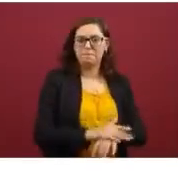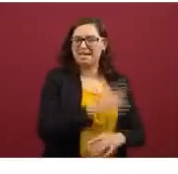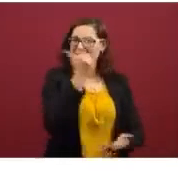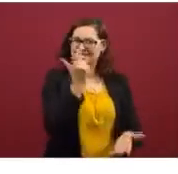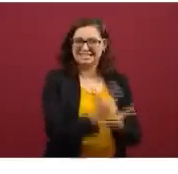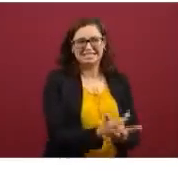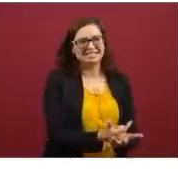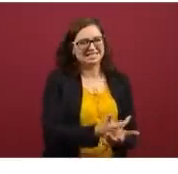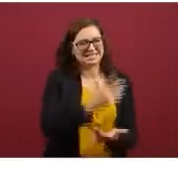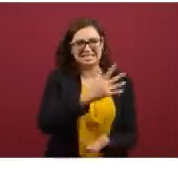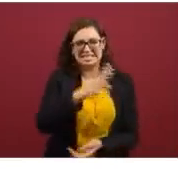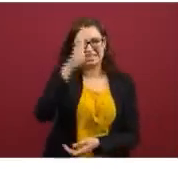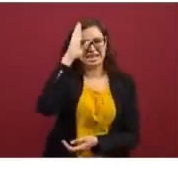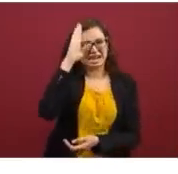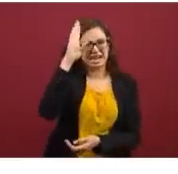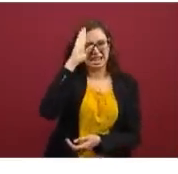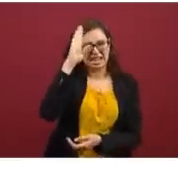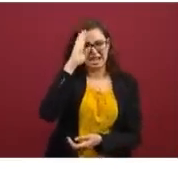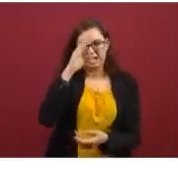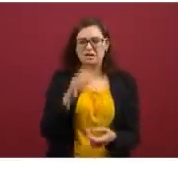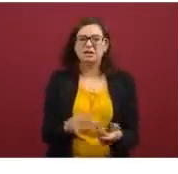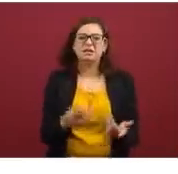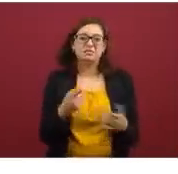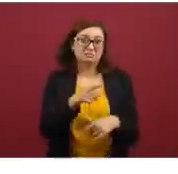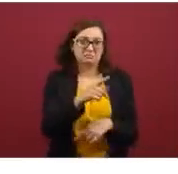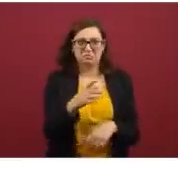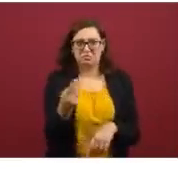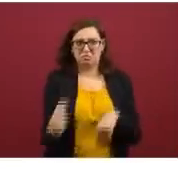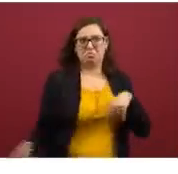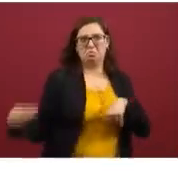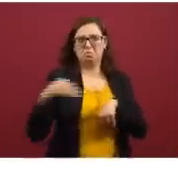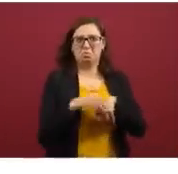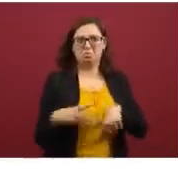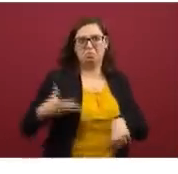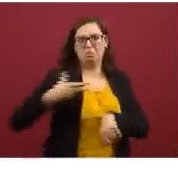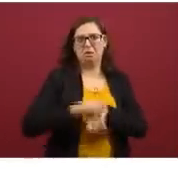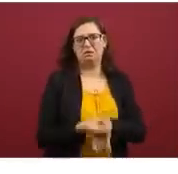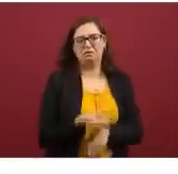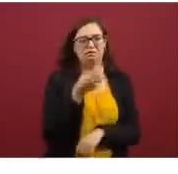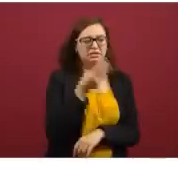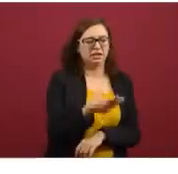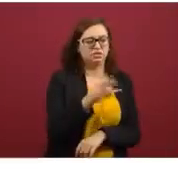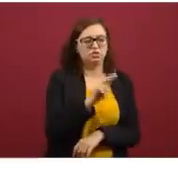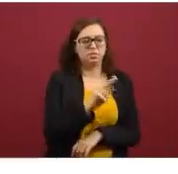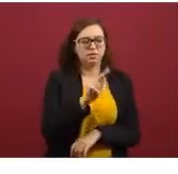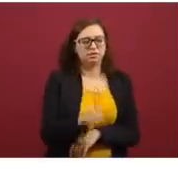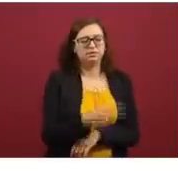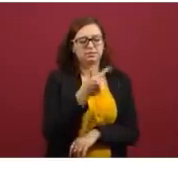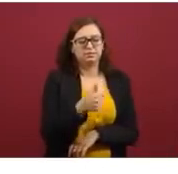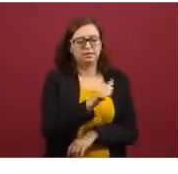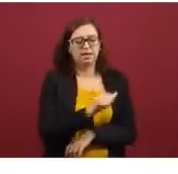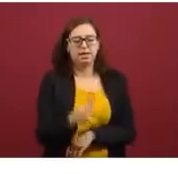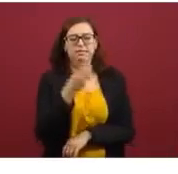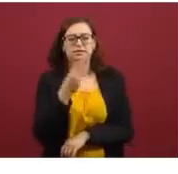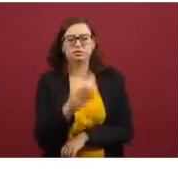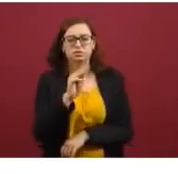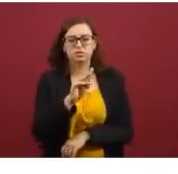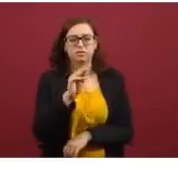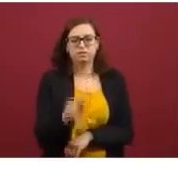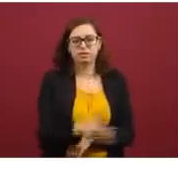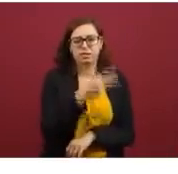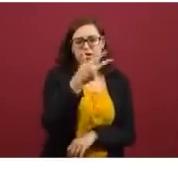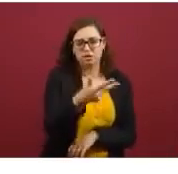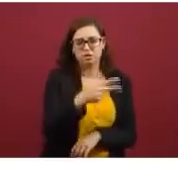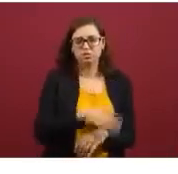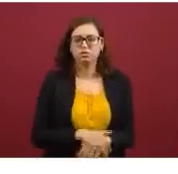el precio más alto y el margen de 3.97 a 2.98. El siguiente es en gasolina premium, los